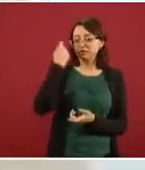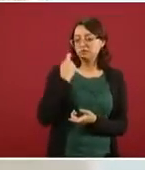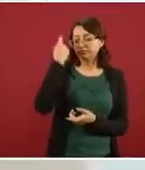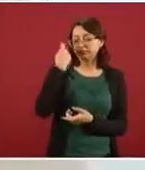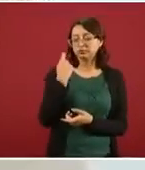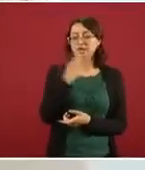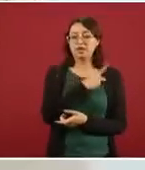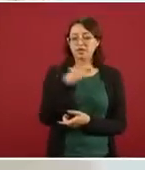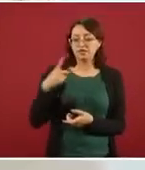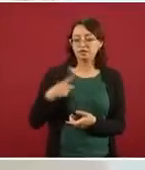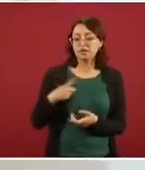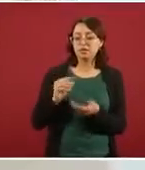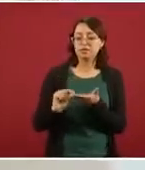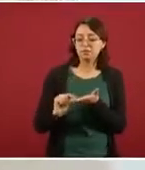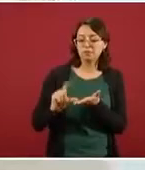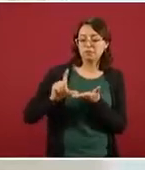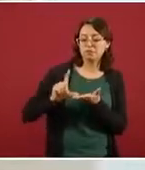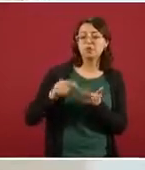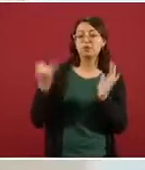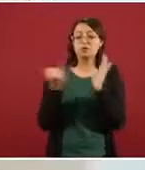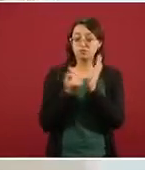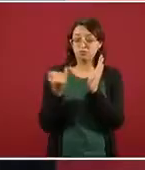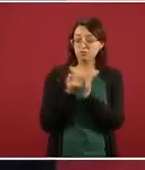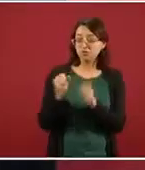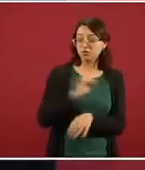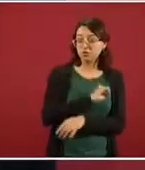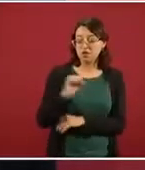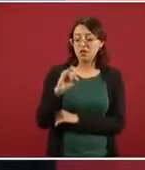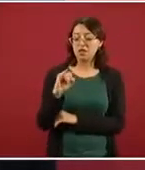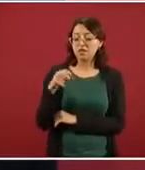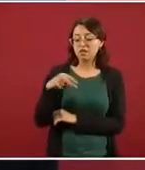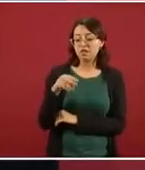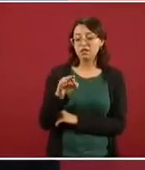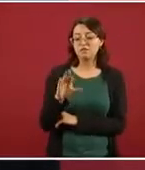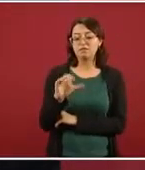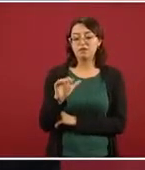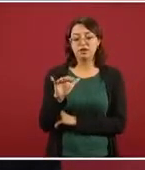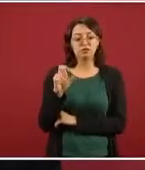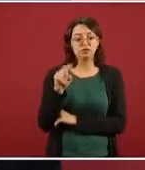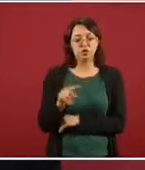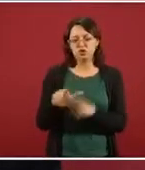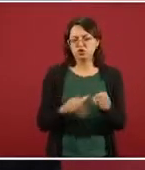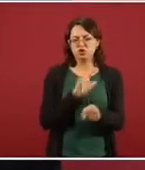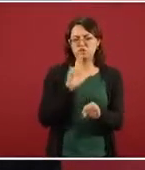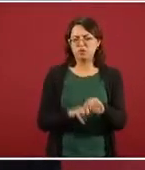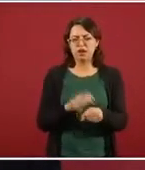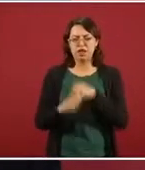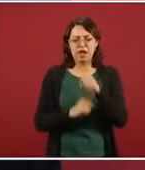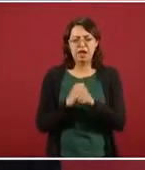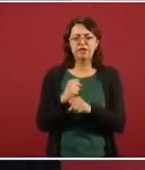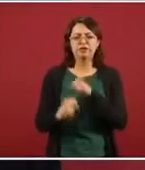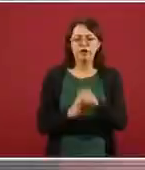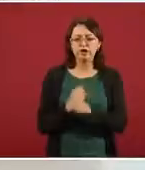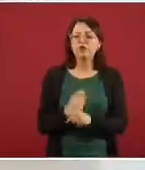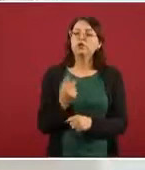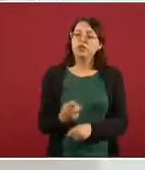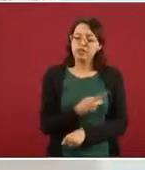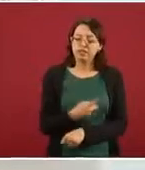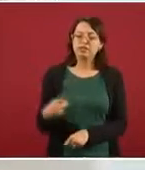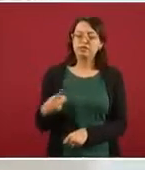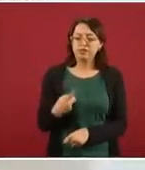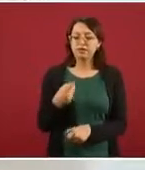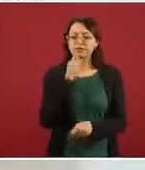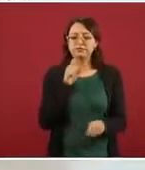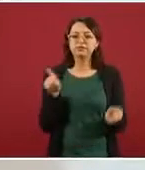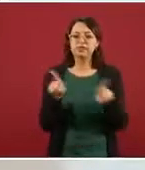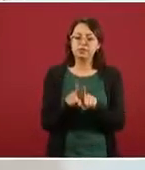incremento de la inflación para que se mantenga el nivel del ingreso. Y también aquí sirve